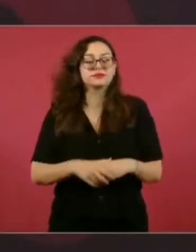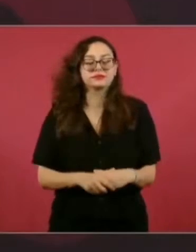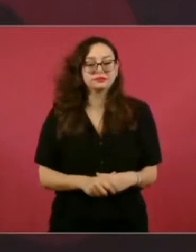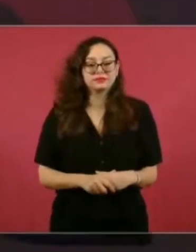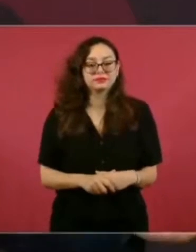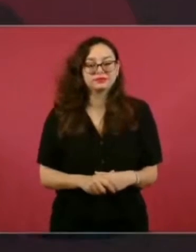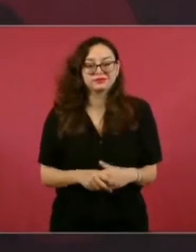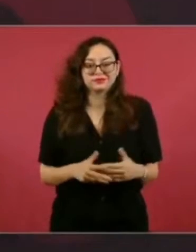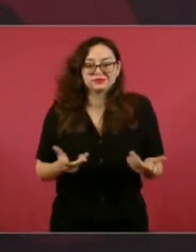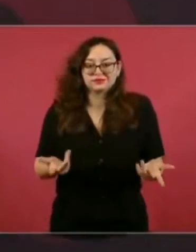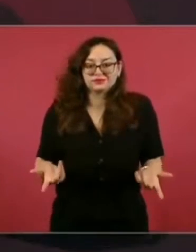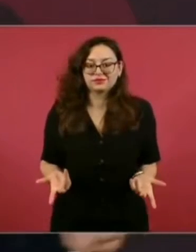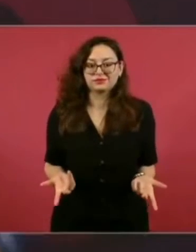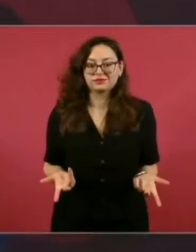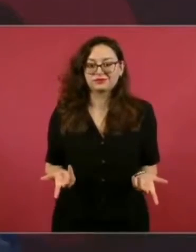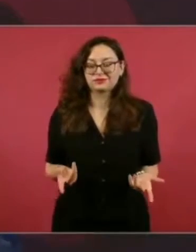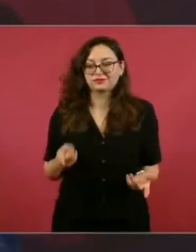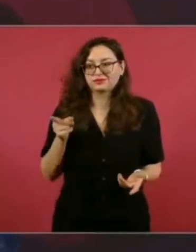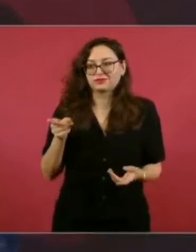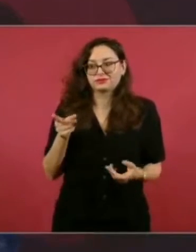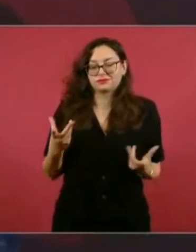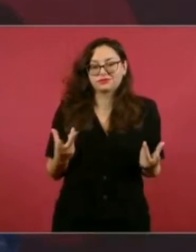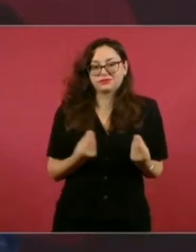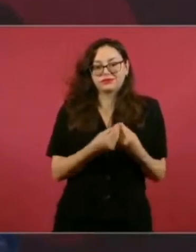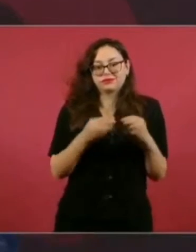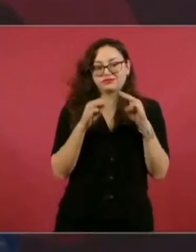¿De manos de quién estábamos?